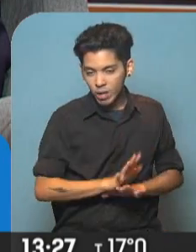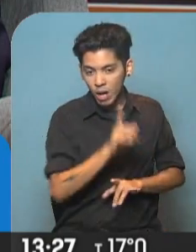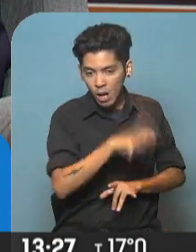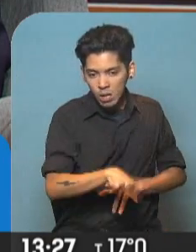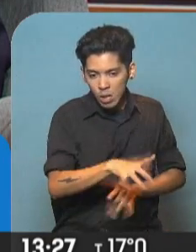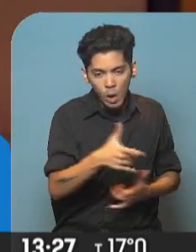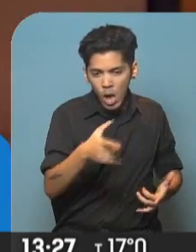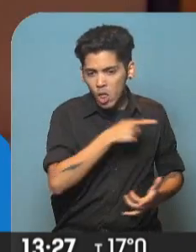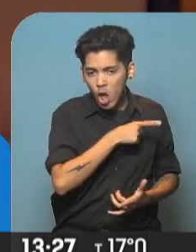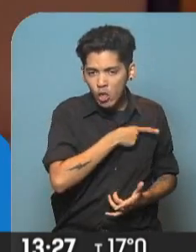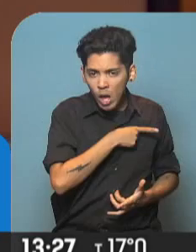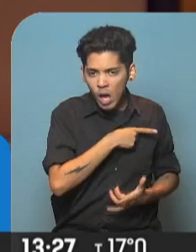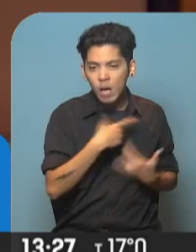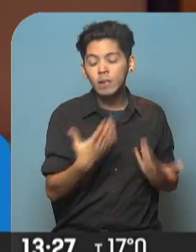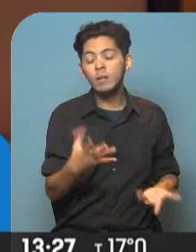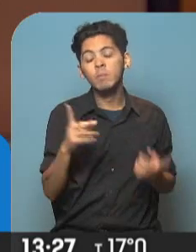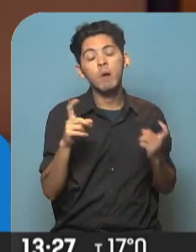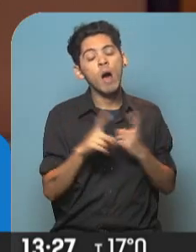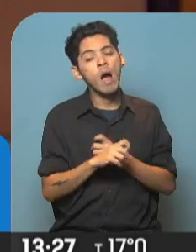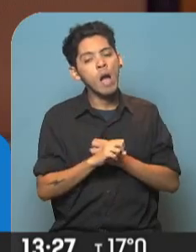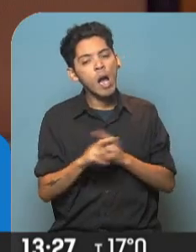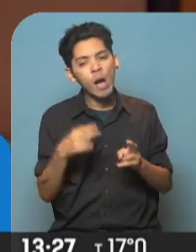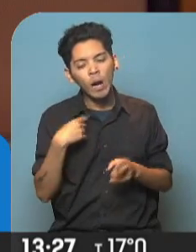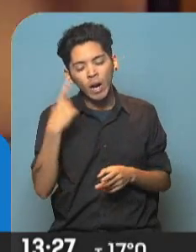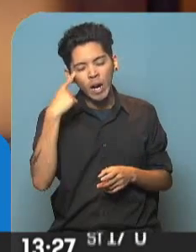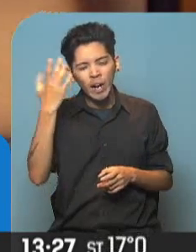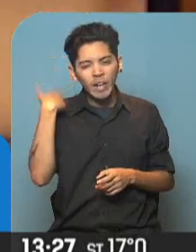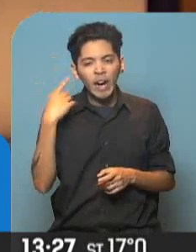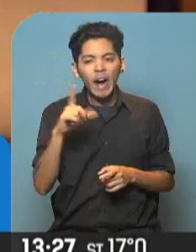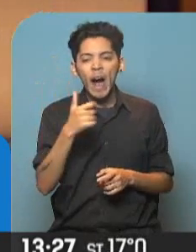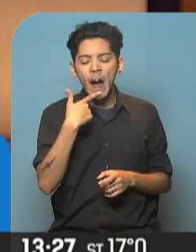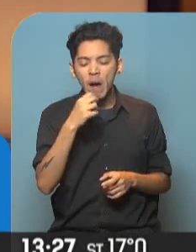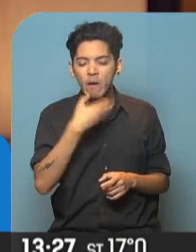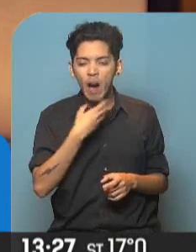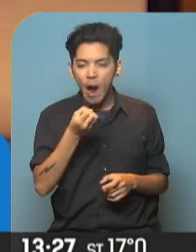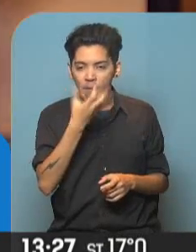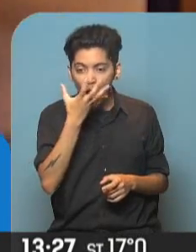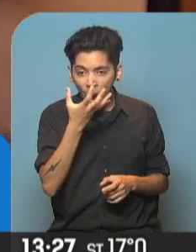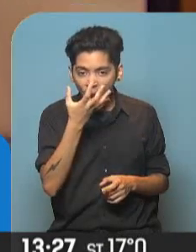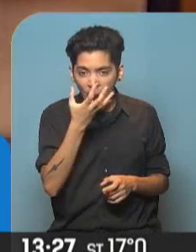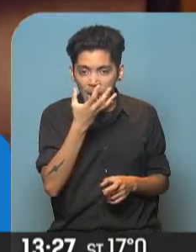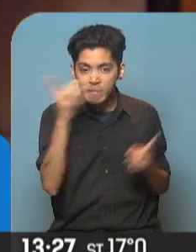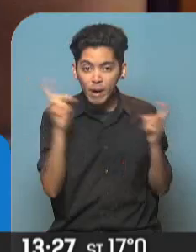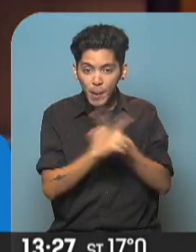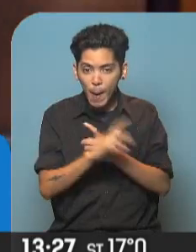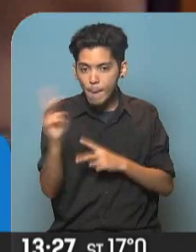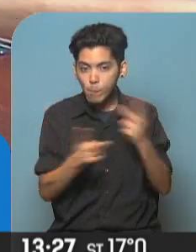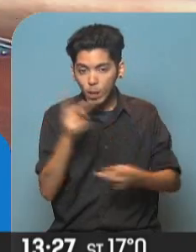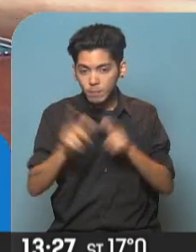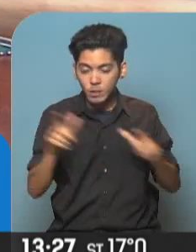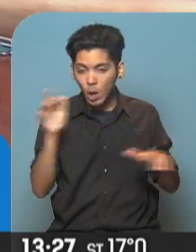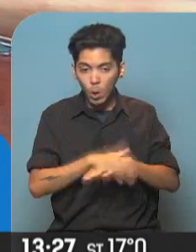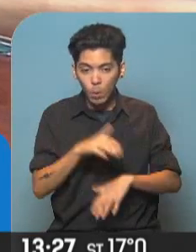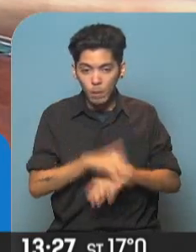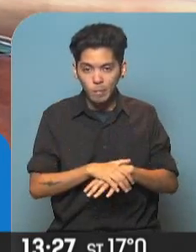tenés dónde. Lo que pasa es que es un problema grave. Yo cito el caso de Las Flores porque este problema mata gente. Claro.